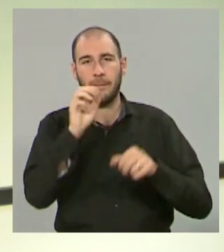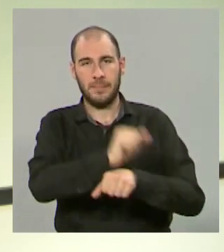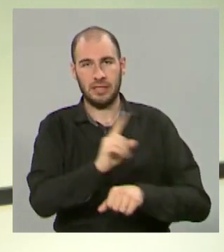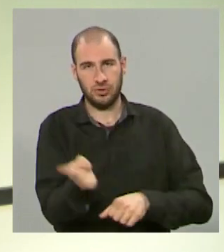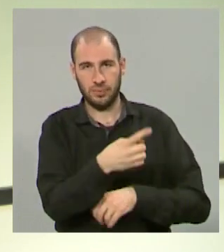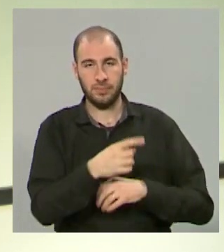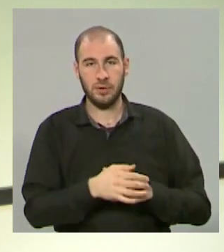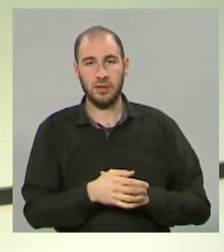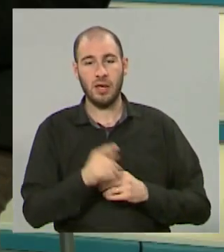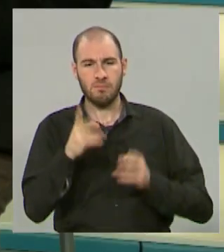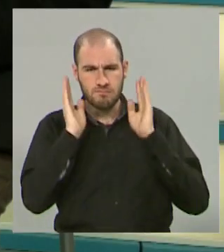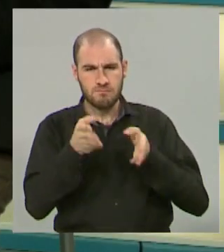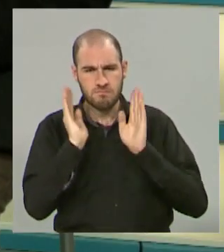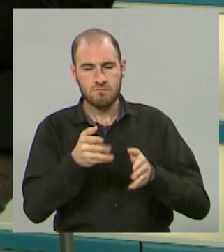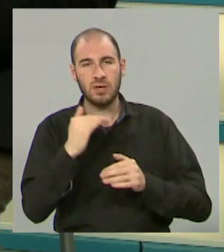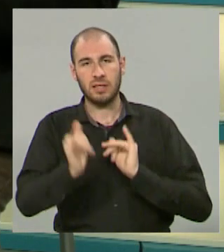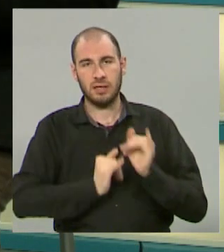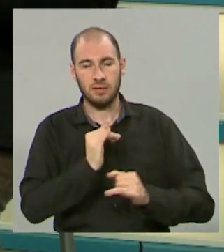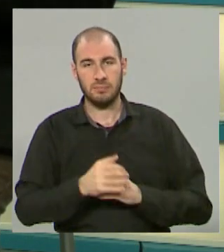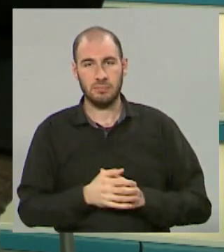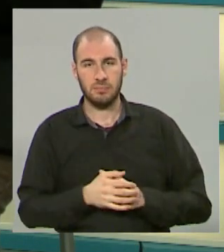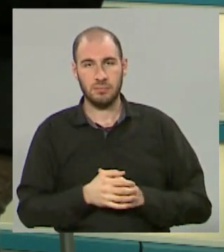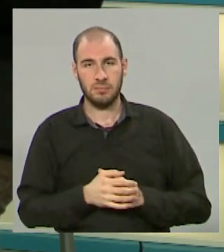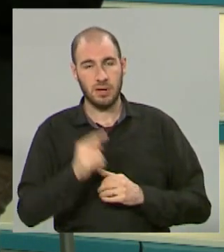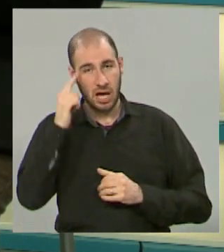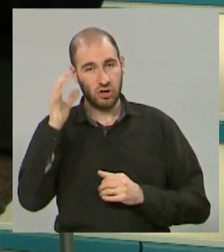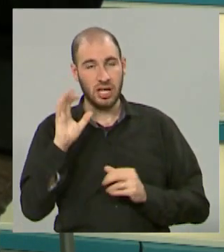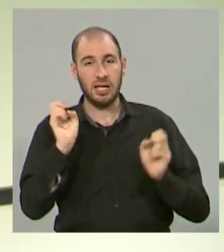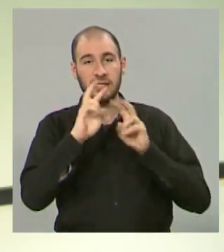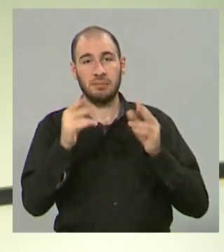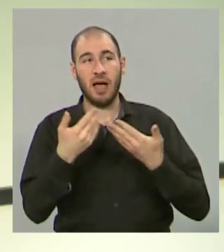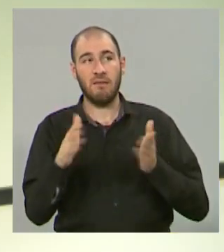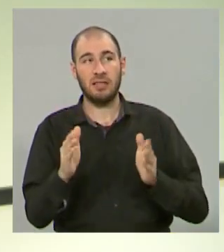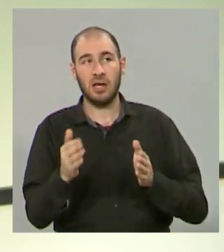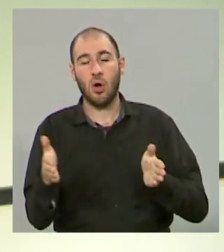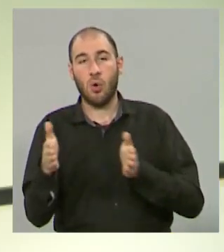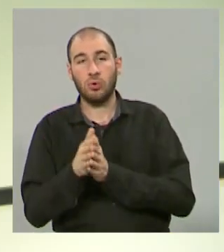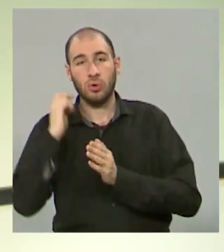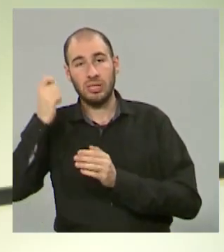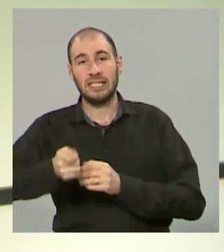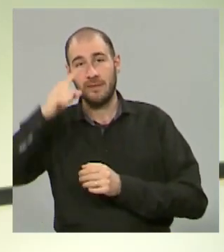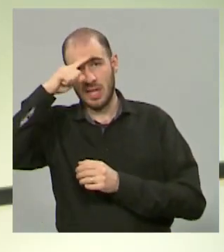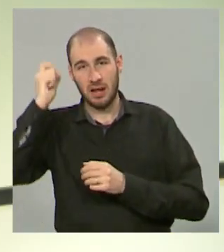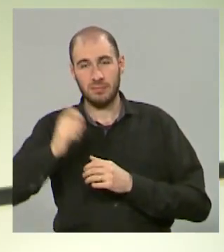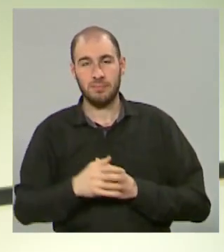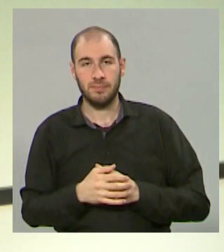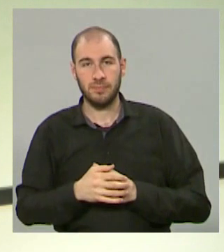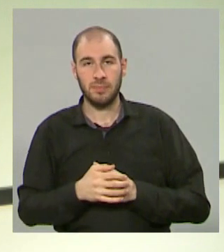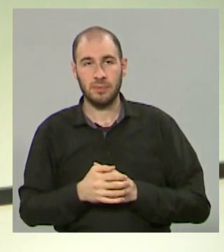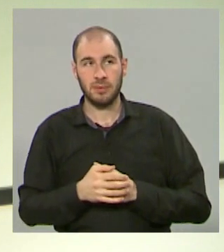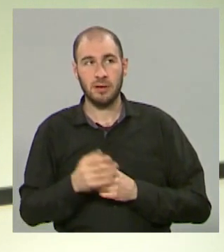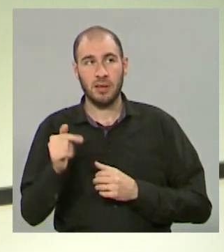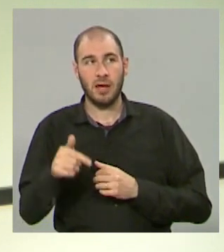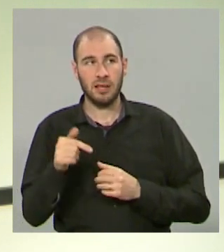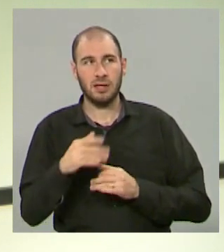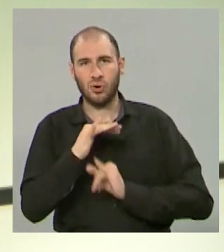detención, haciendo mucho hincapié de que recordemos que hay una causa abierta paralela en la justicia federal y no